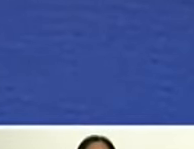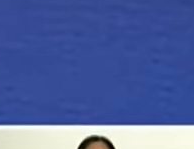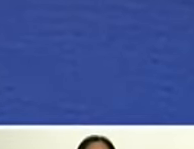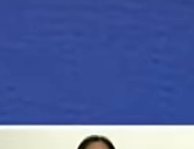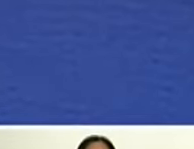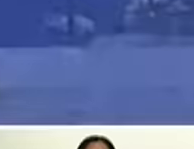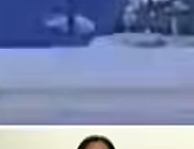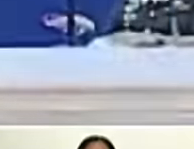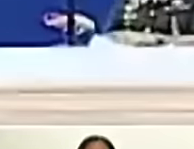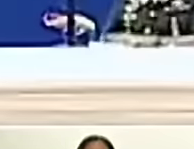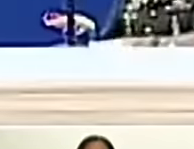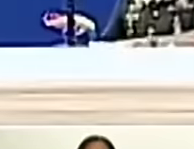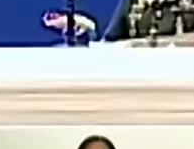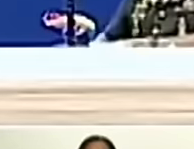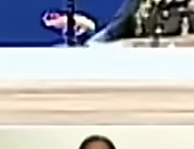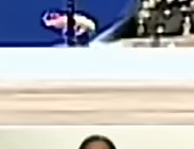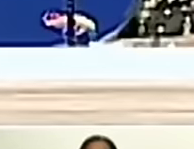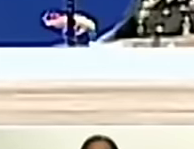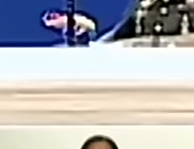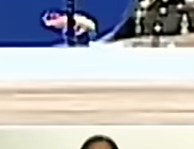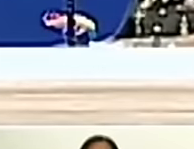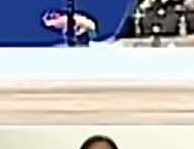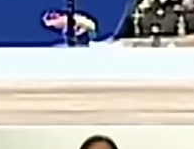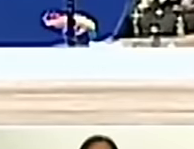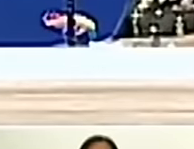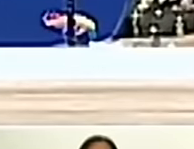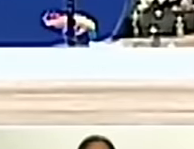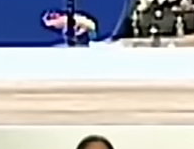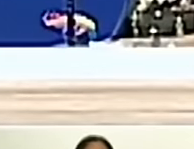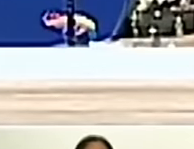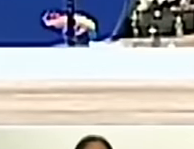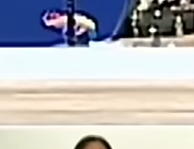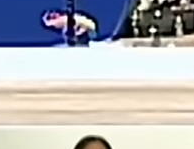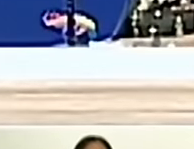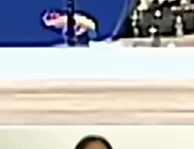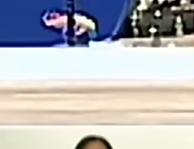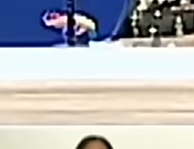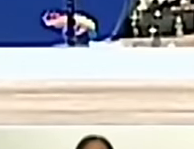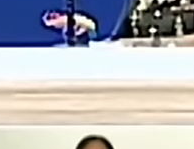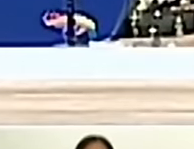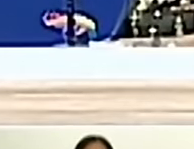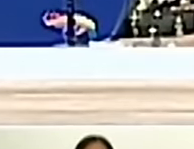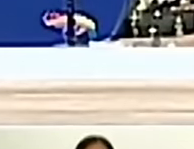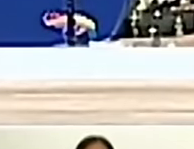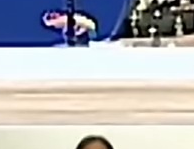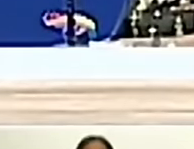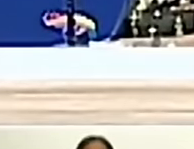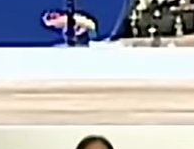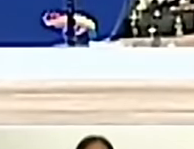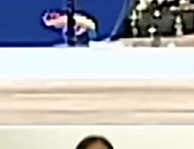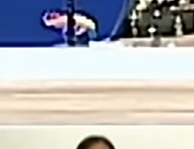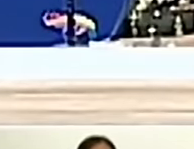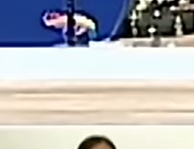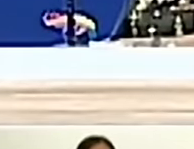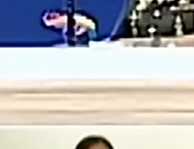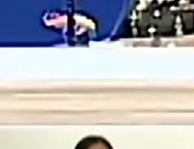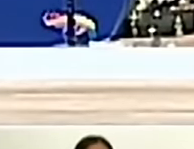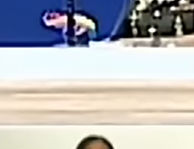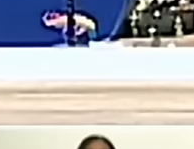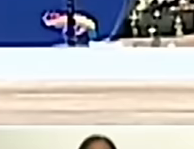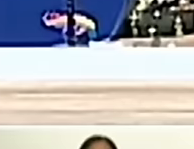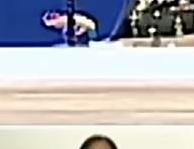Y hay un hito importante de todas estas luchas, de todas las generaciones. Luego le dan el